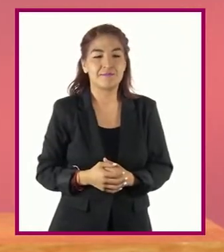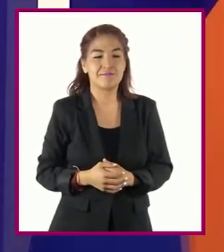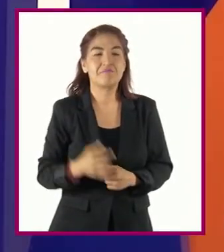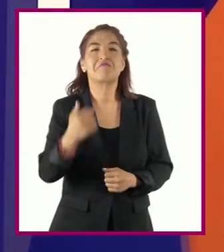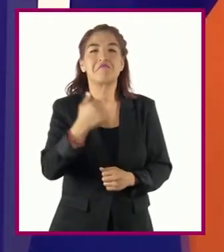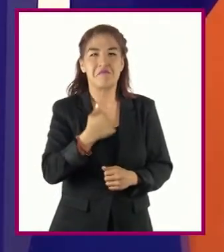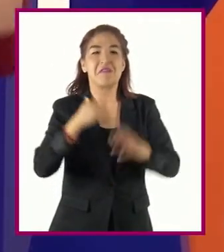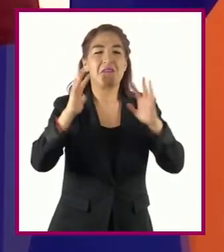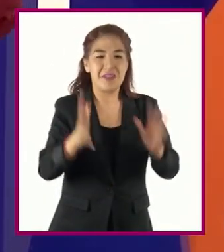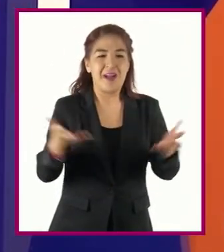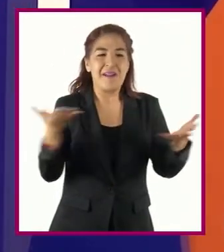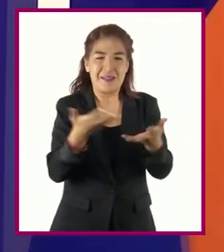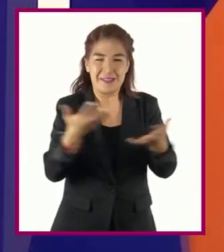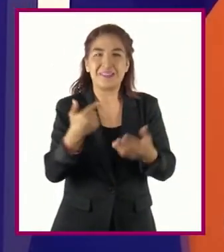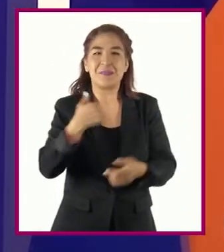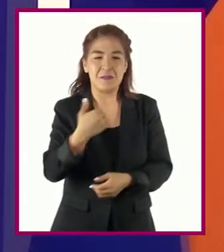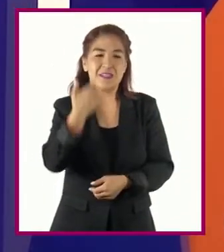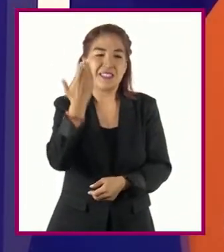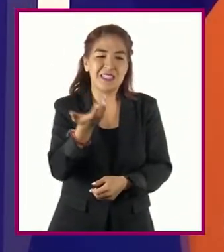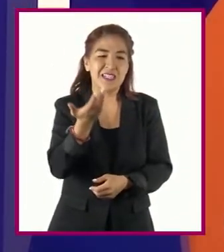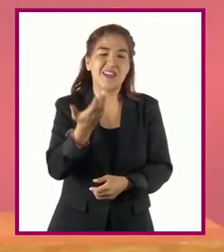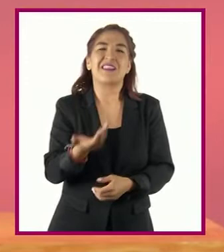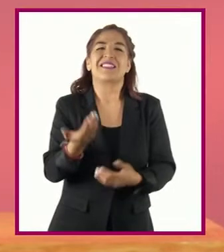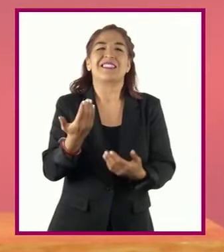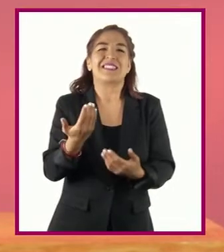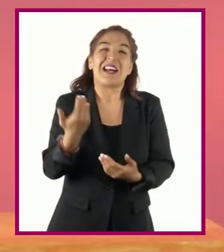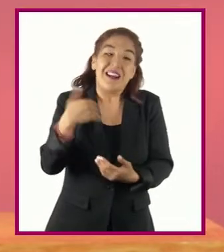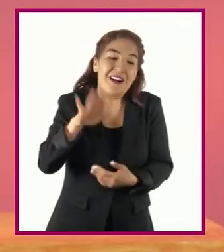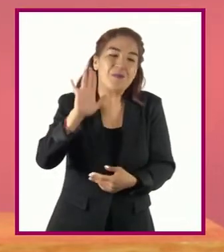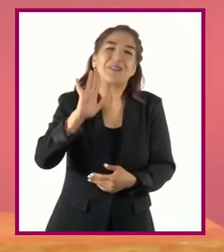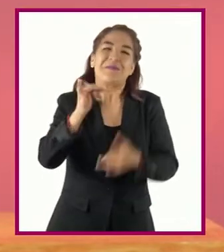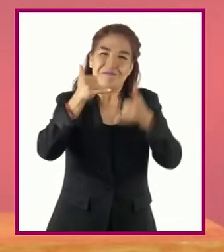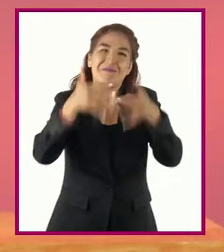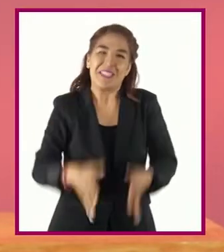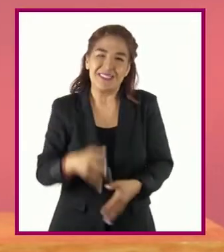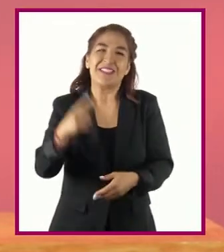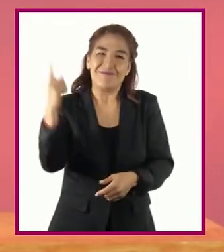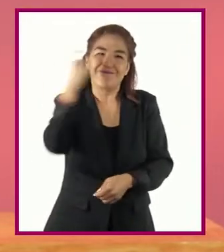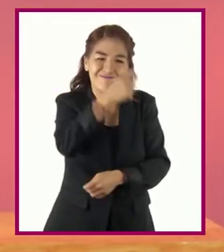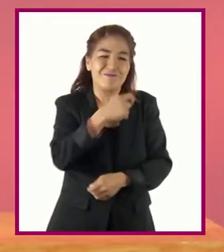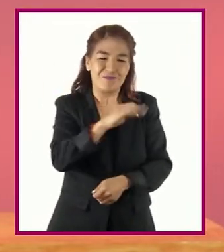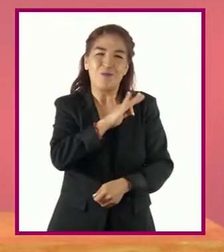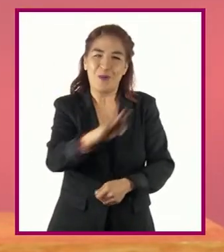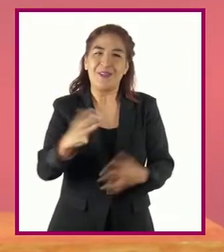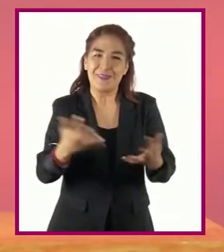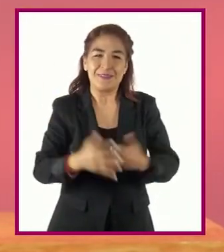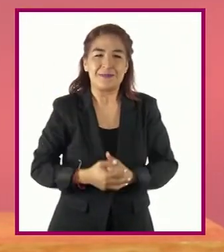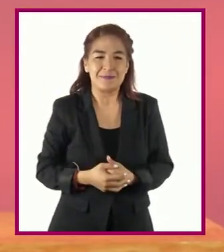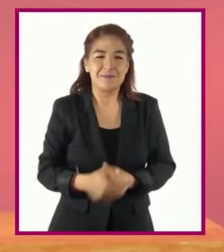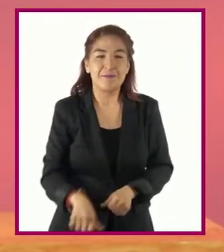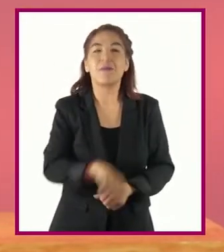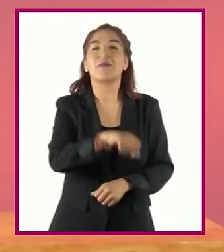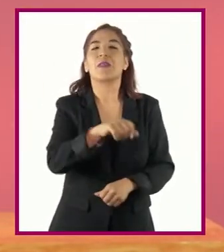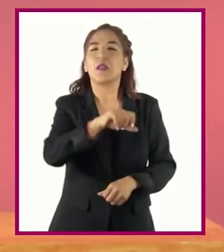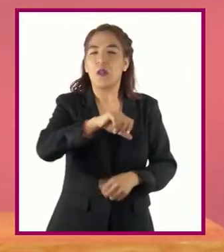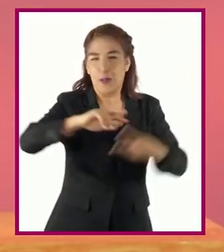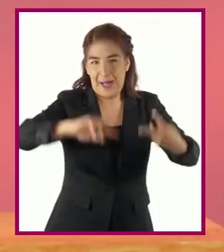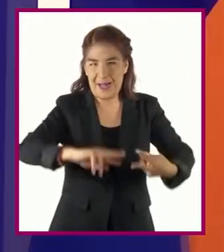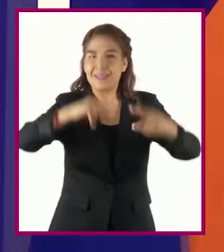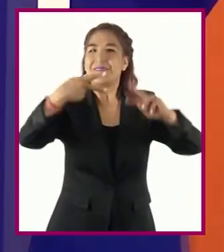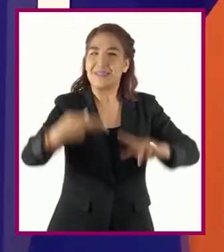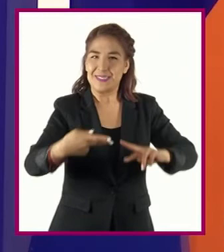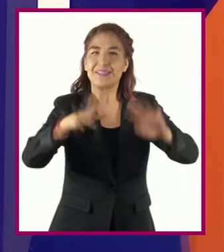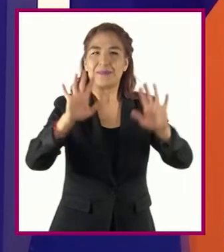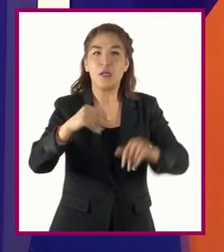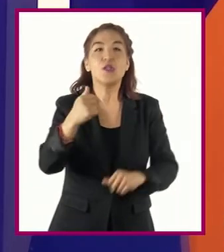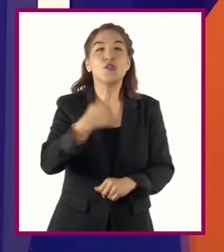quería. Aunque me costó mucho trabajo. Muy bien. ¿Qué les parece si ahora lo invertimos?